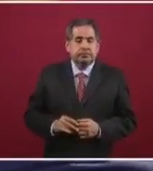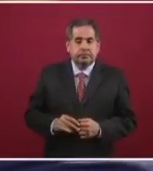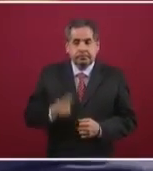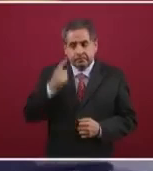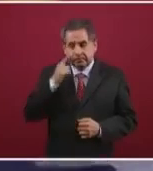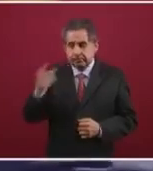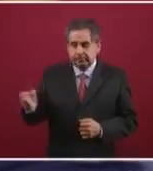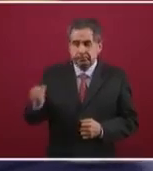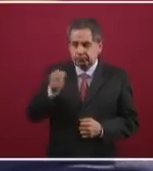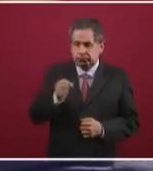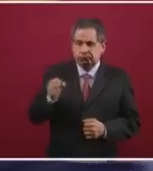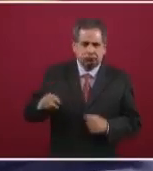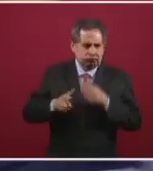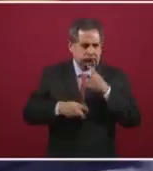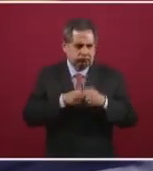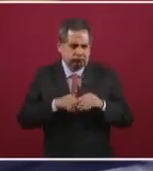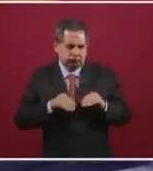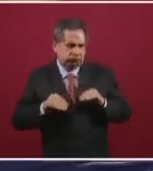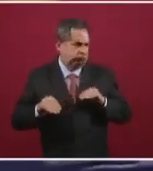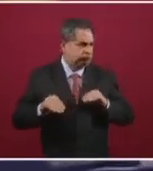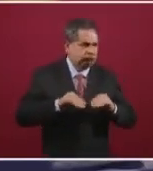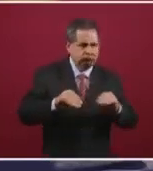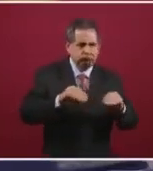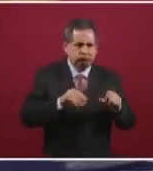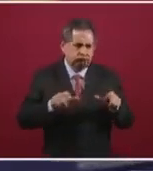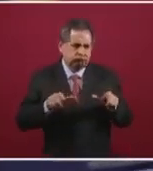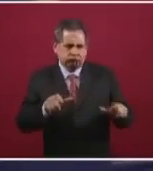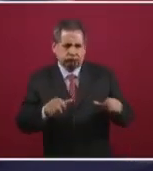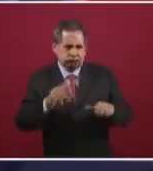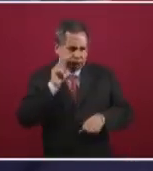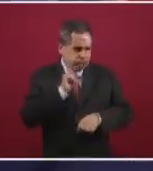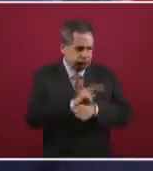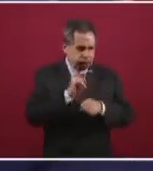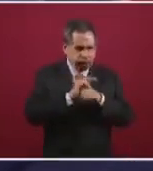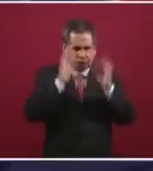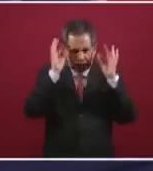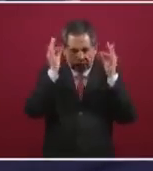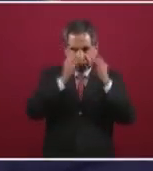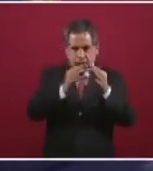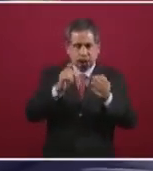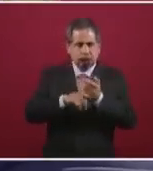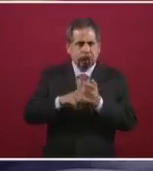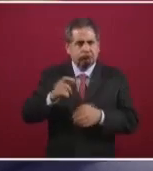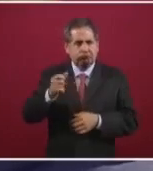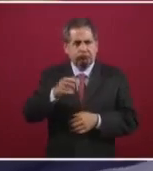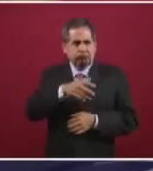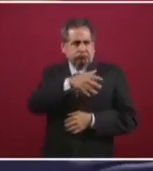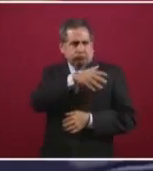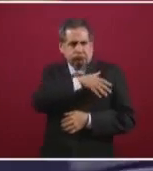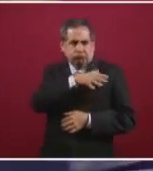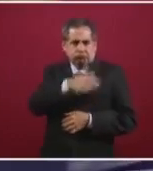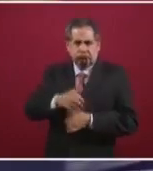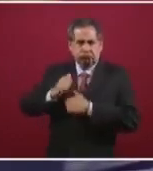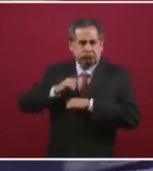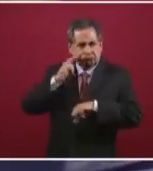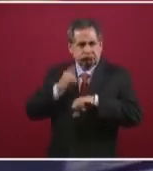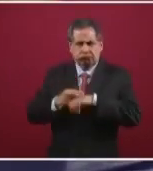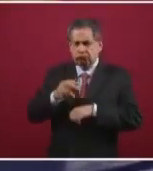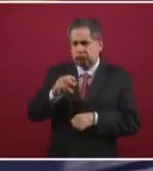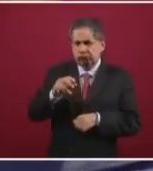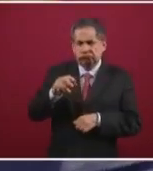para la operación en aduanas a un oficial de la Secretaría de Marina.